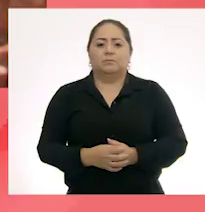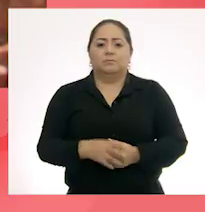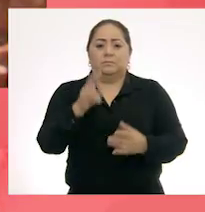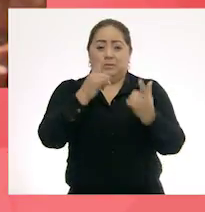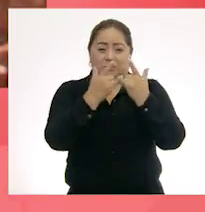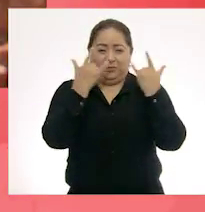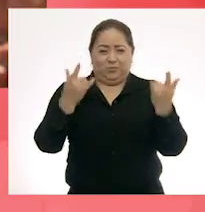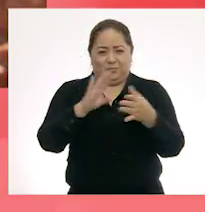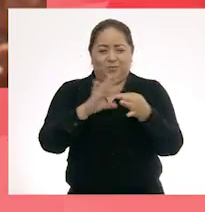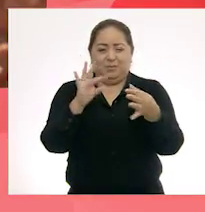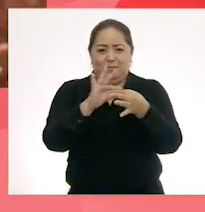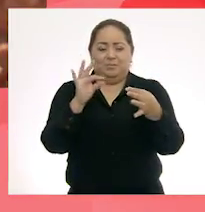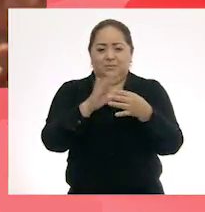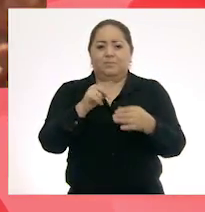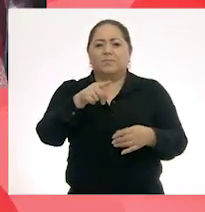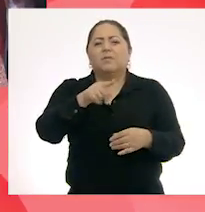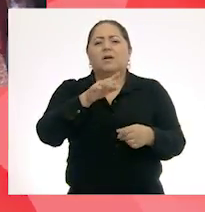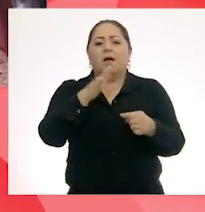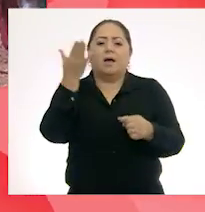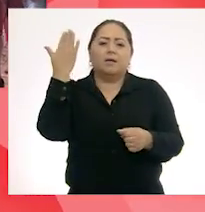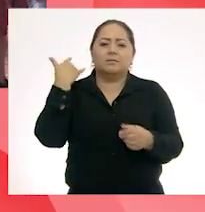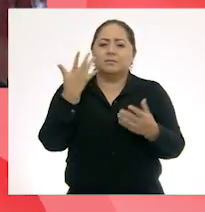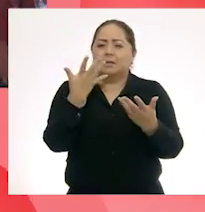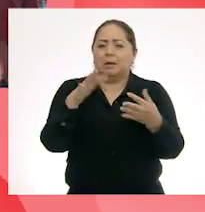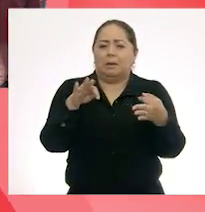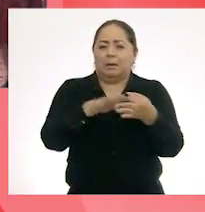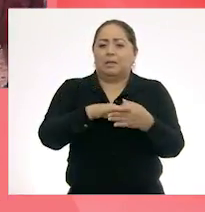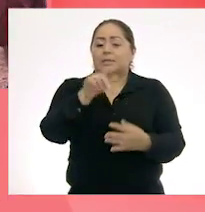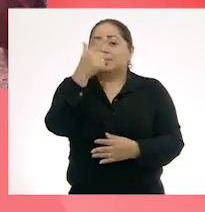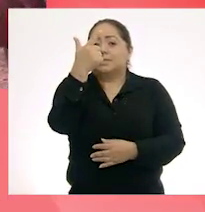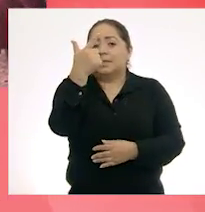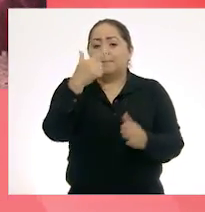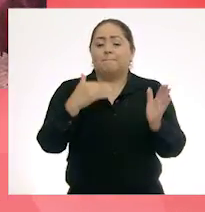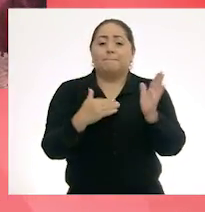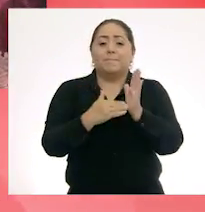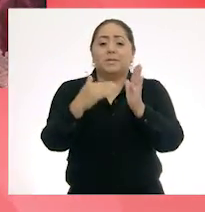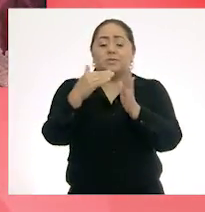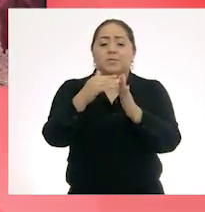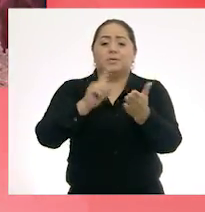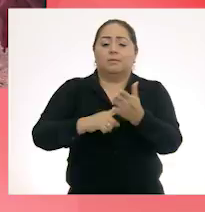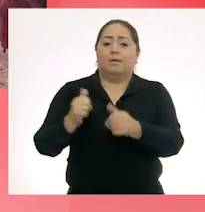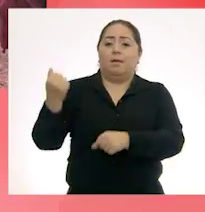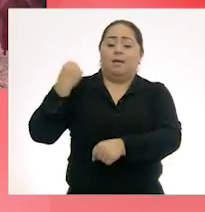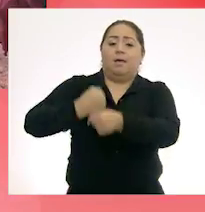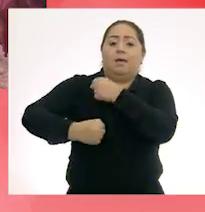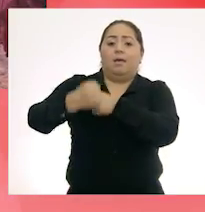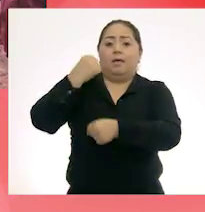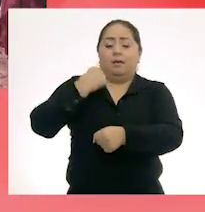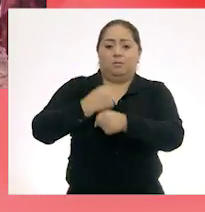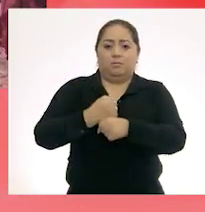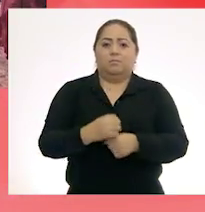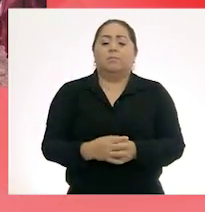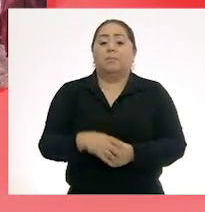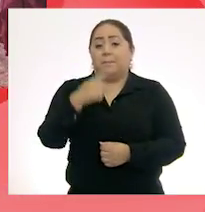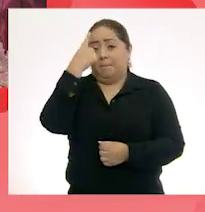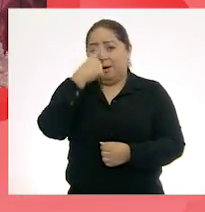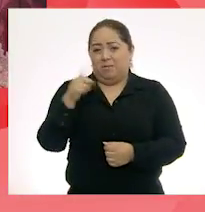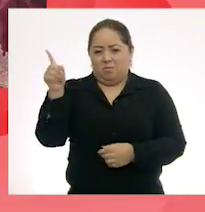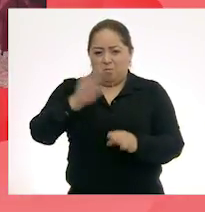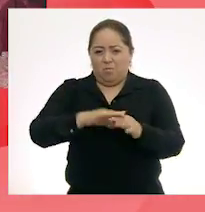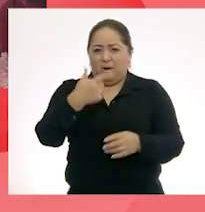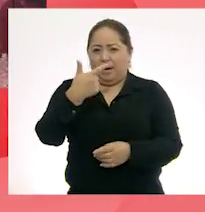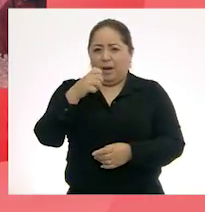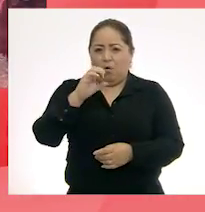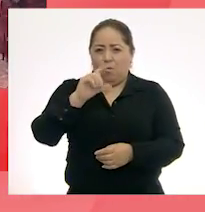Históricamente hablando, un ópalo se formó hace aproximadamente 7 millones de años, que para un geólogo es